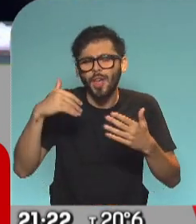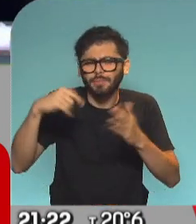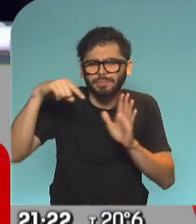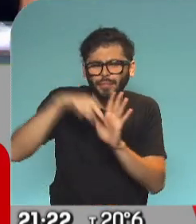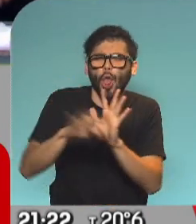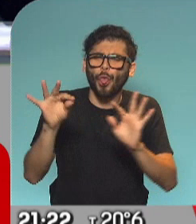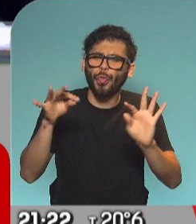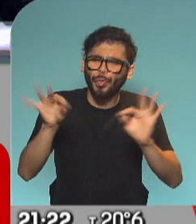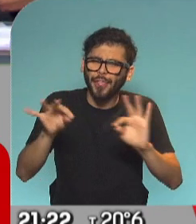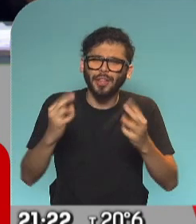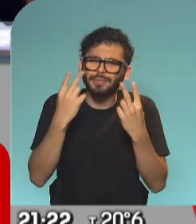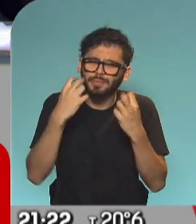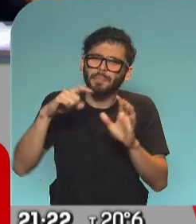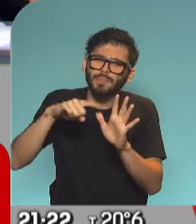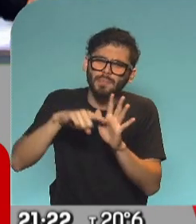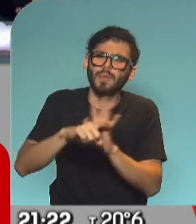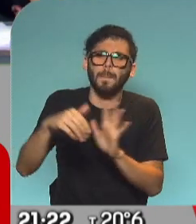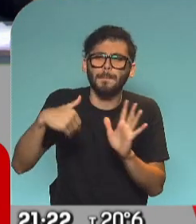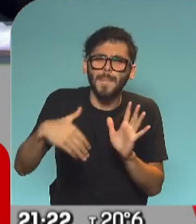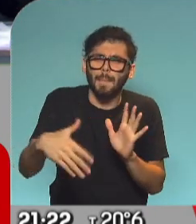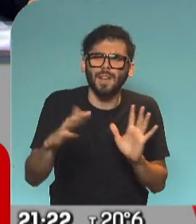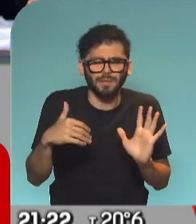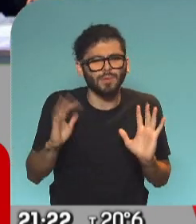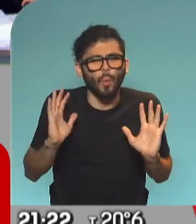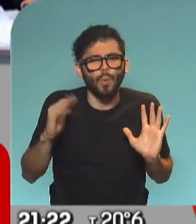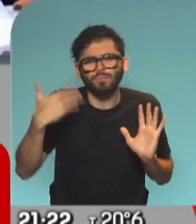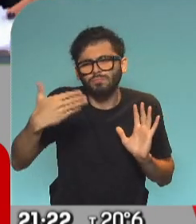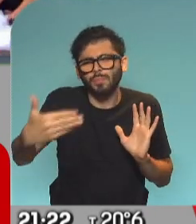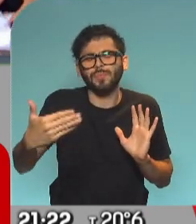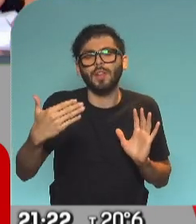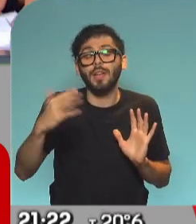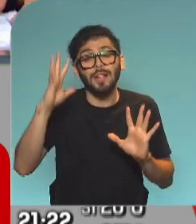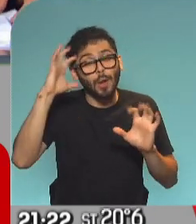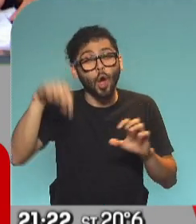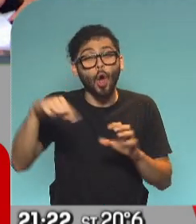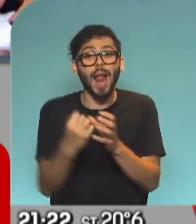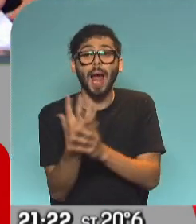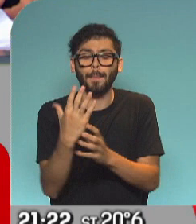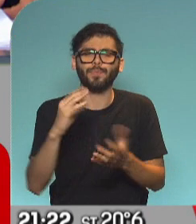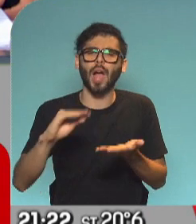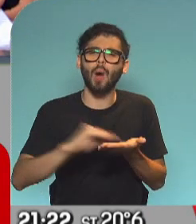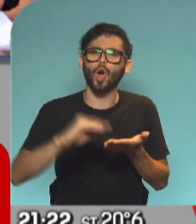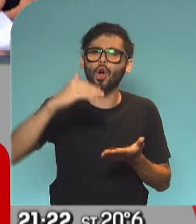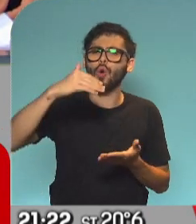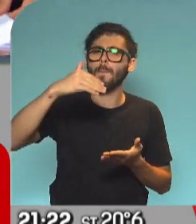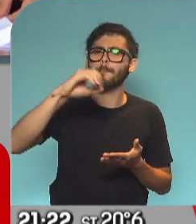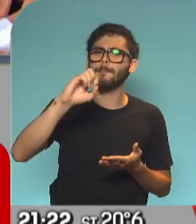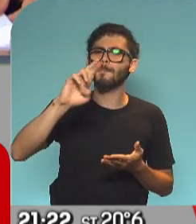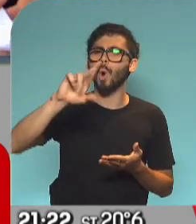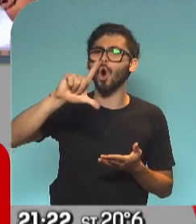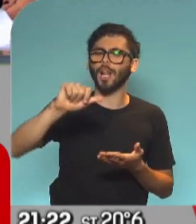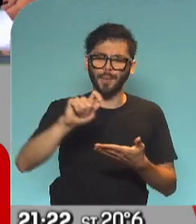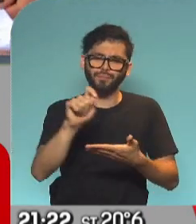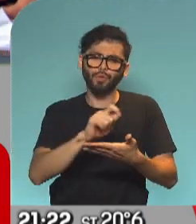conocer más sobre esta investigación o cómo va transcurriendo la causa. Recordemos que hoy a la mañana Matías Morla emitió un comunicado